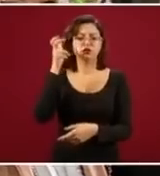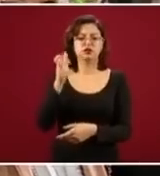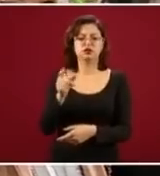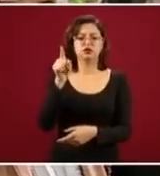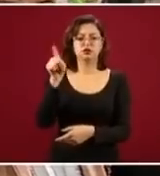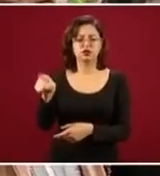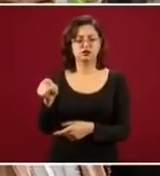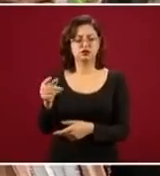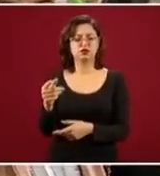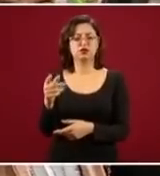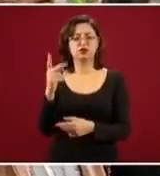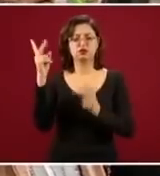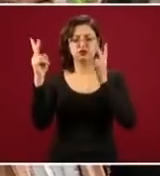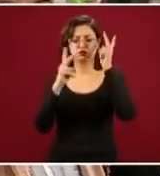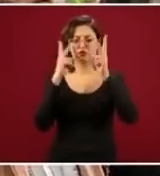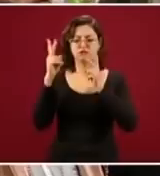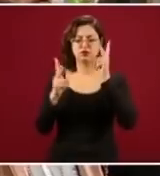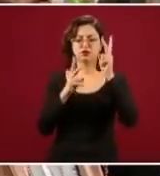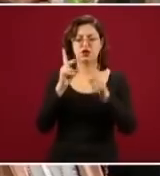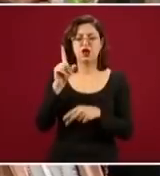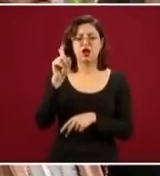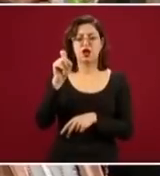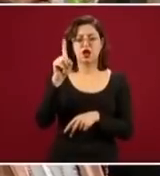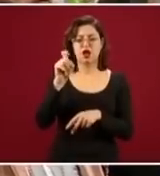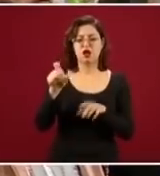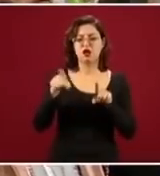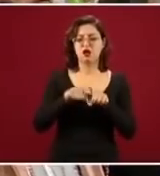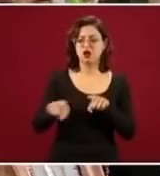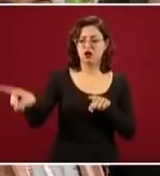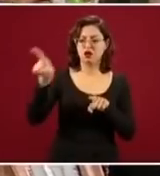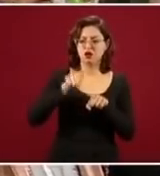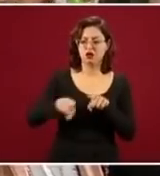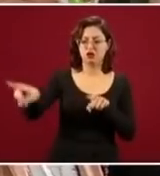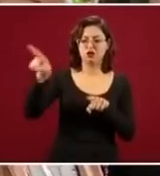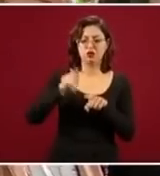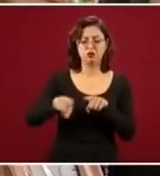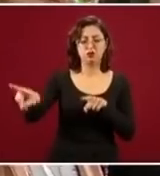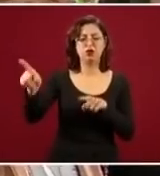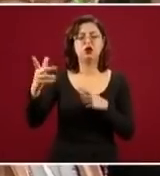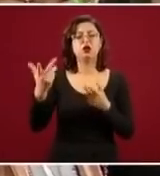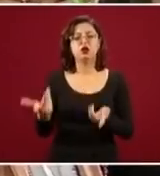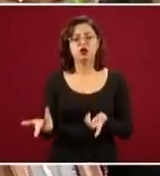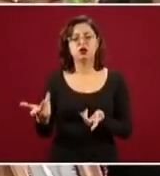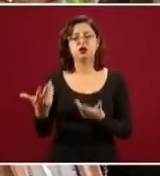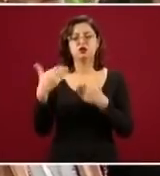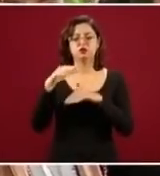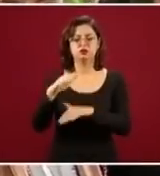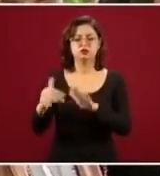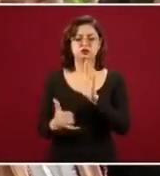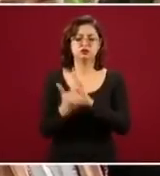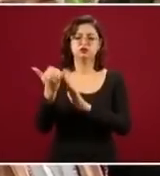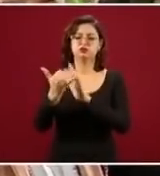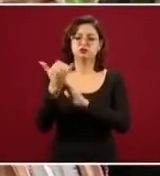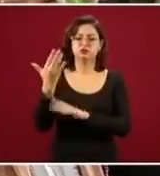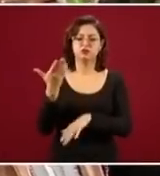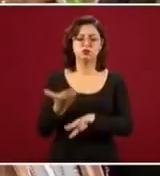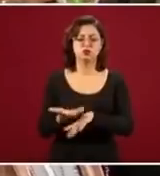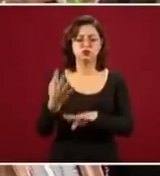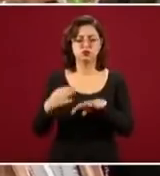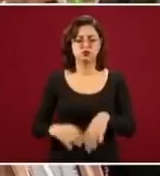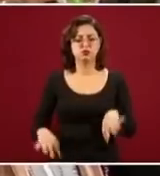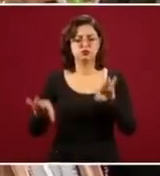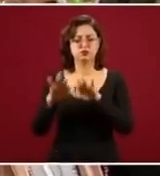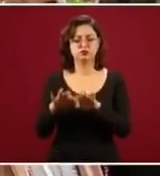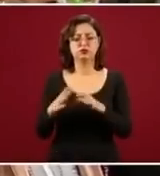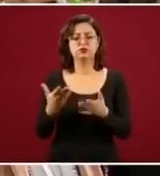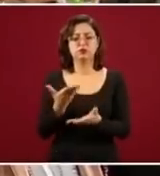parada en el acueducto del Padre Tembleque y habló sobre la construcción y la importancia que tiene. En